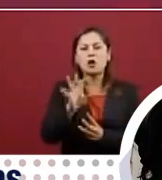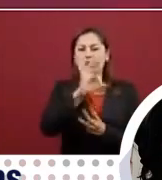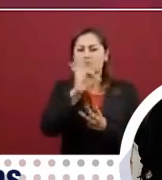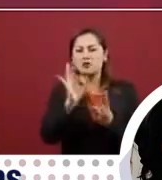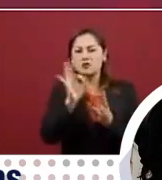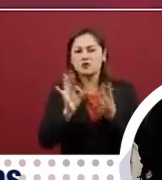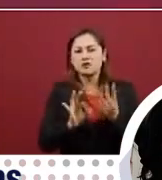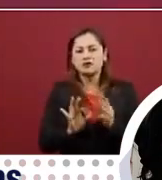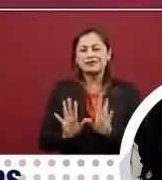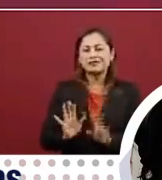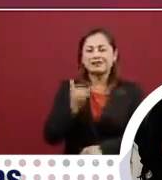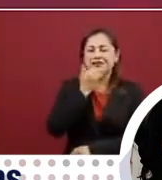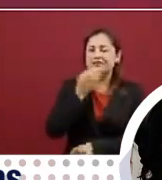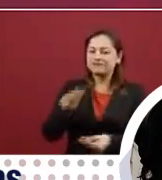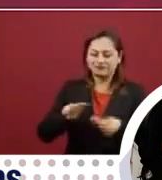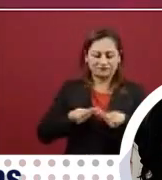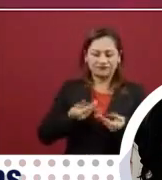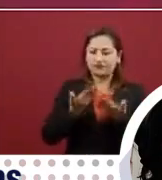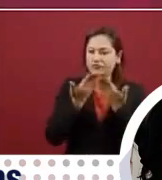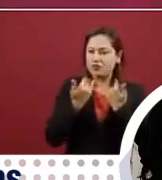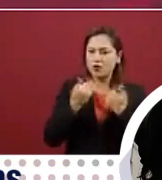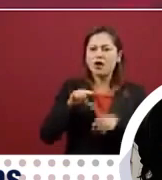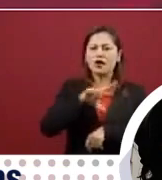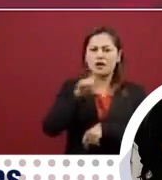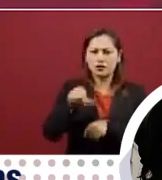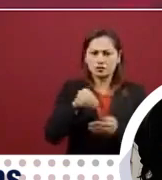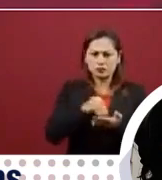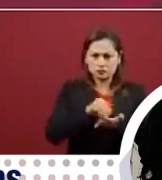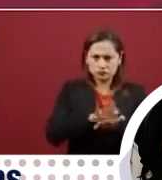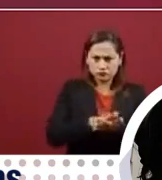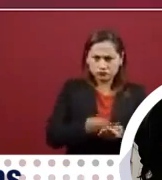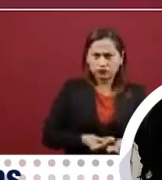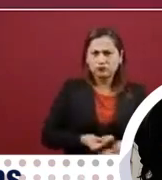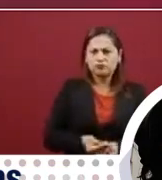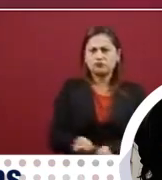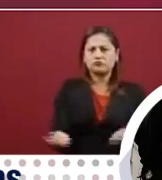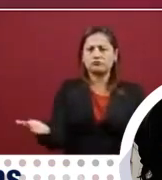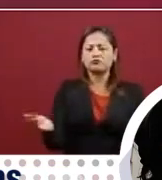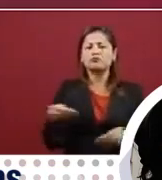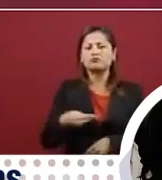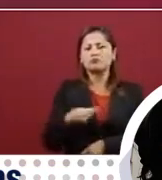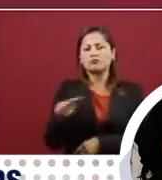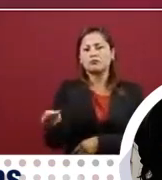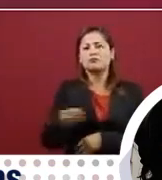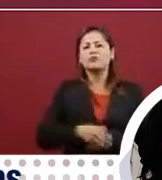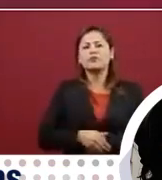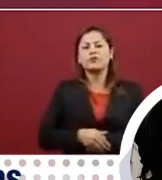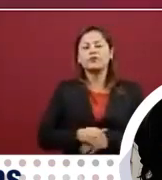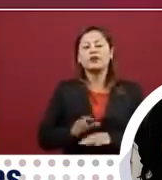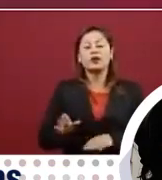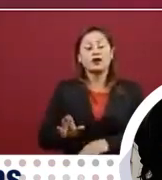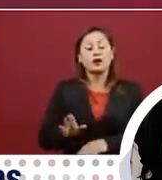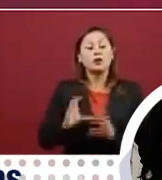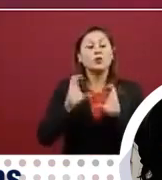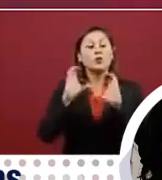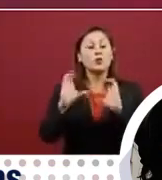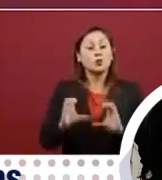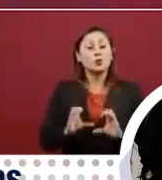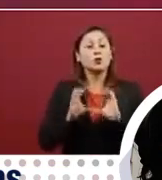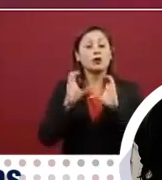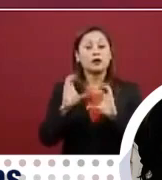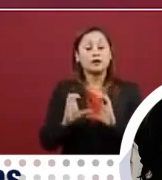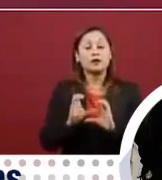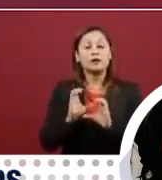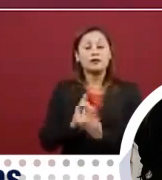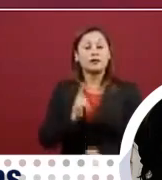que existe un largo bagaje de violencia del cual se tiene que hacer cargo y tiene que responder. Y esa respuesta tiene que